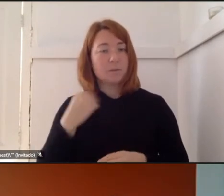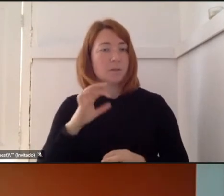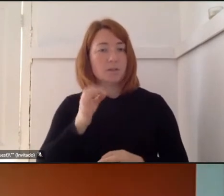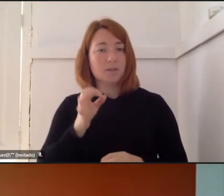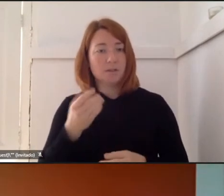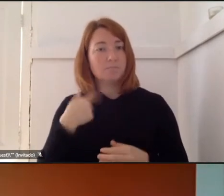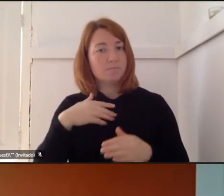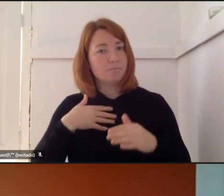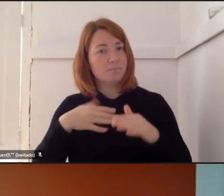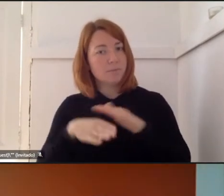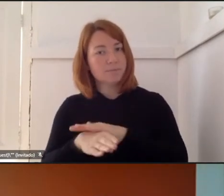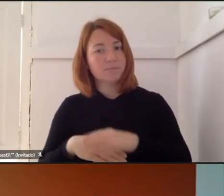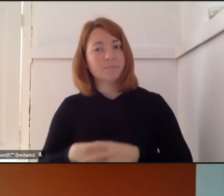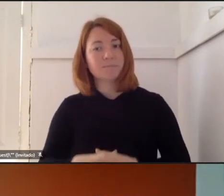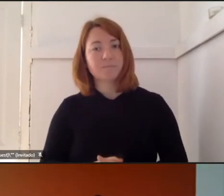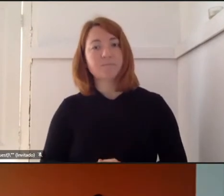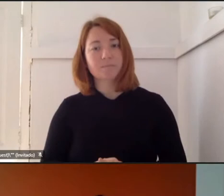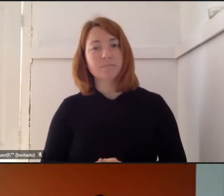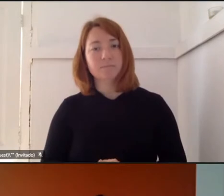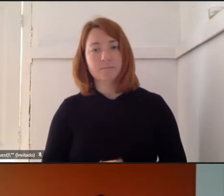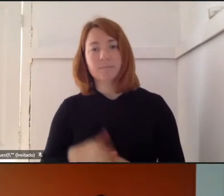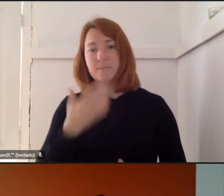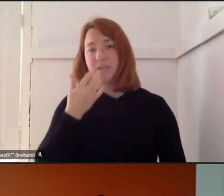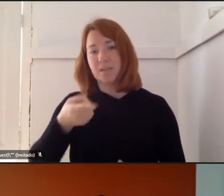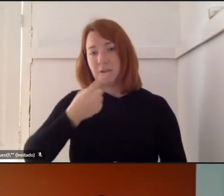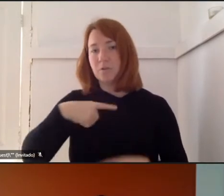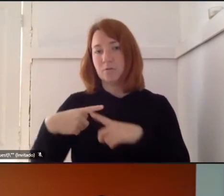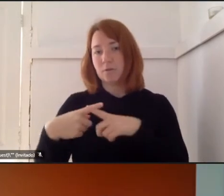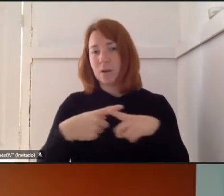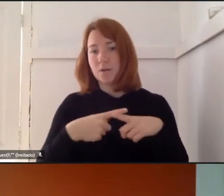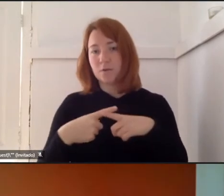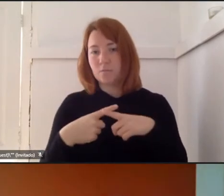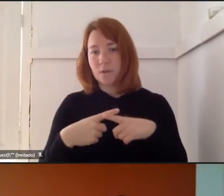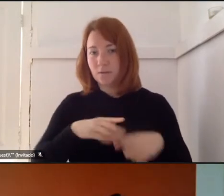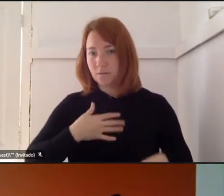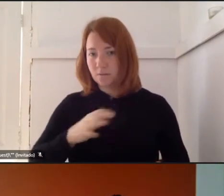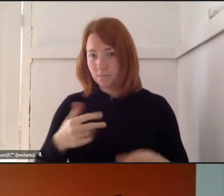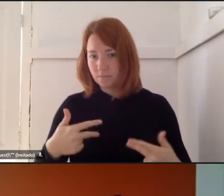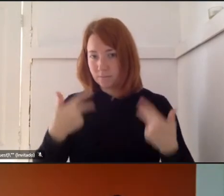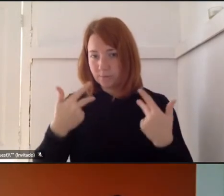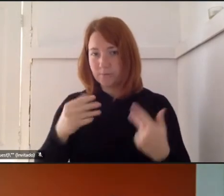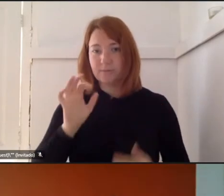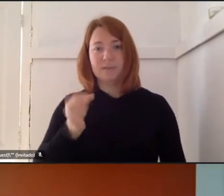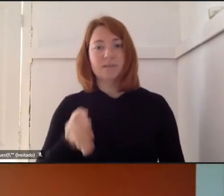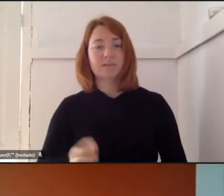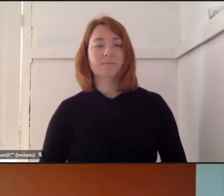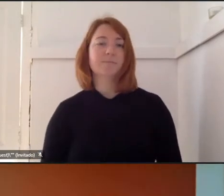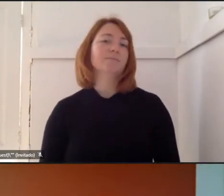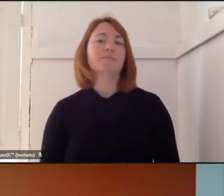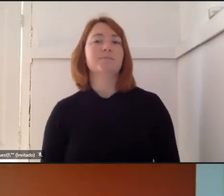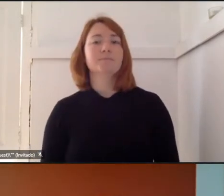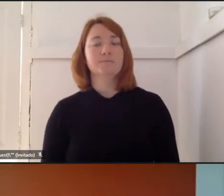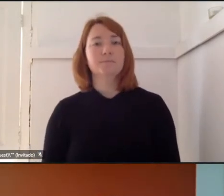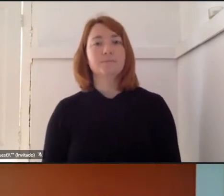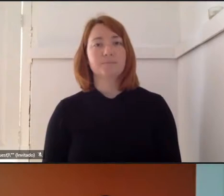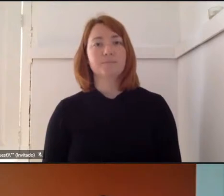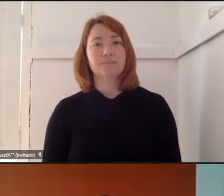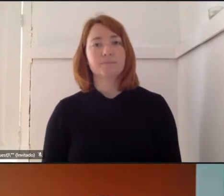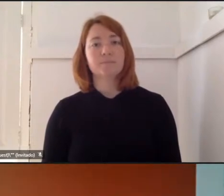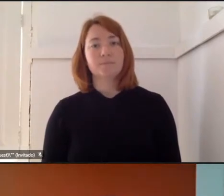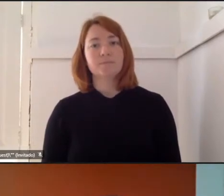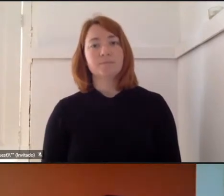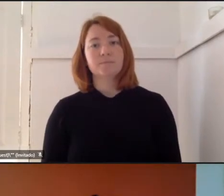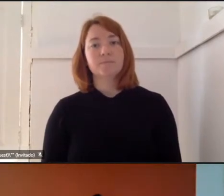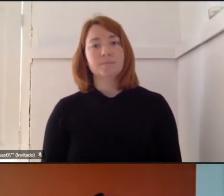Genial. La tenemos y, por tanto, la podemos compartir, ¿eh, Encina? Sí, perfecto. Genial. Sí, la podemos colgar, me preguntan,